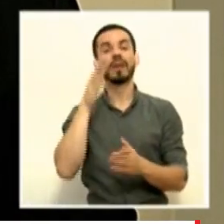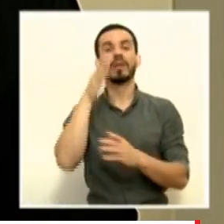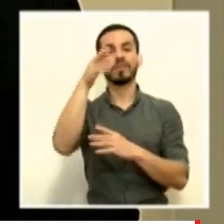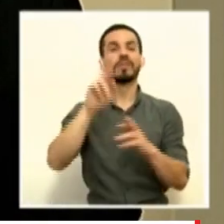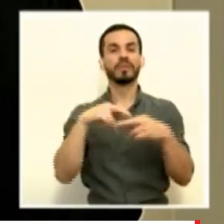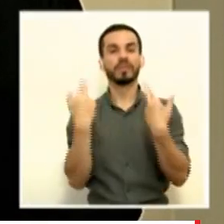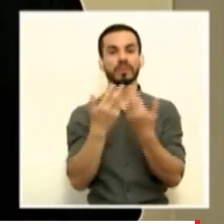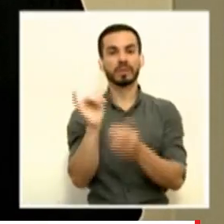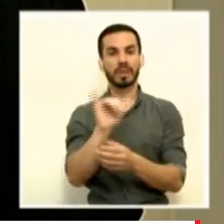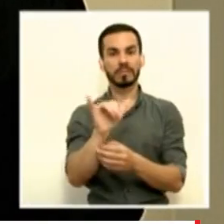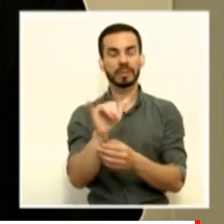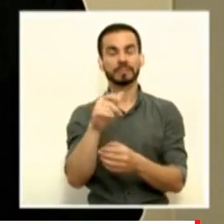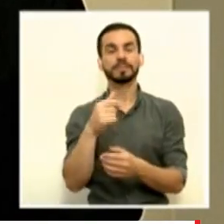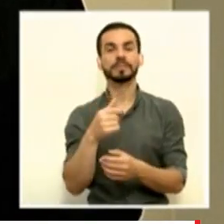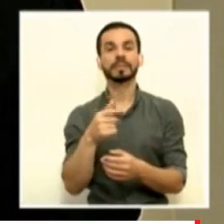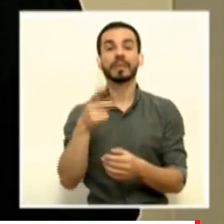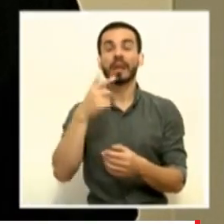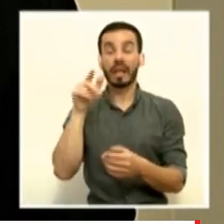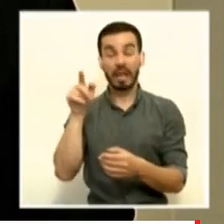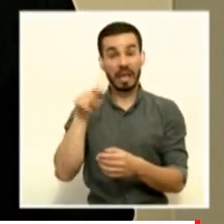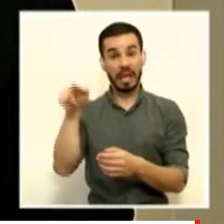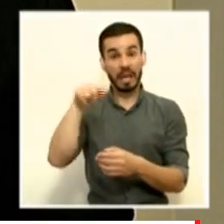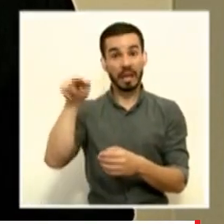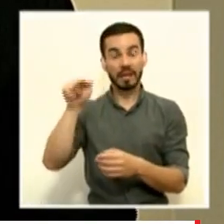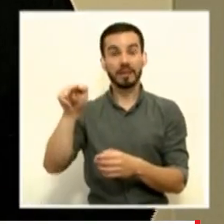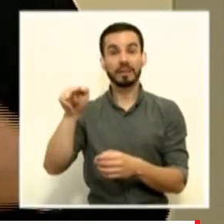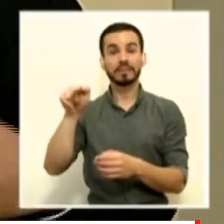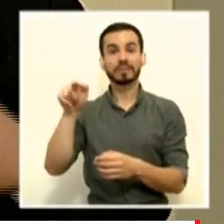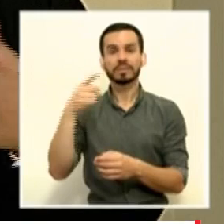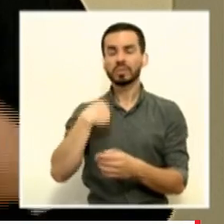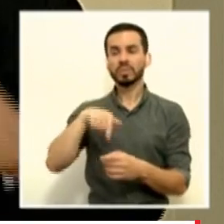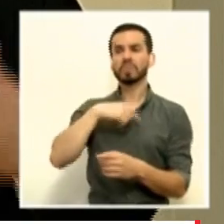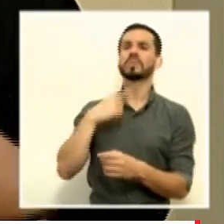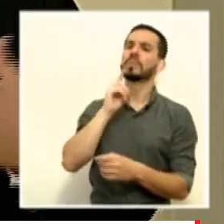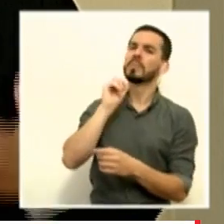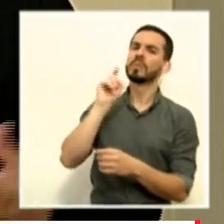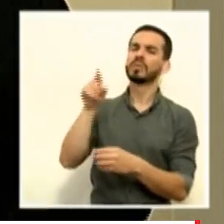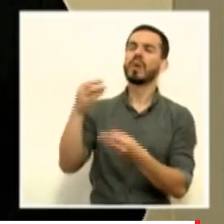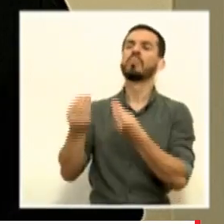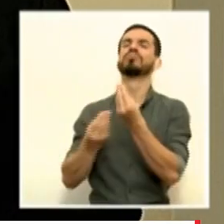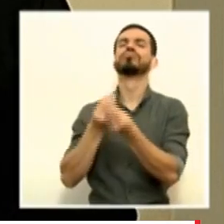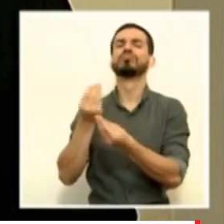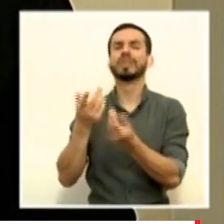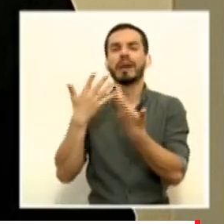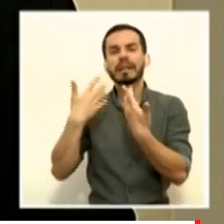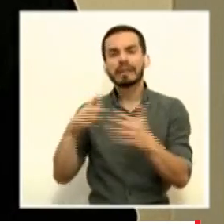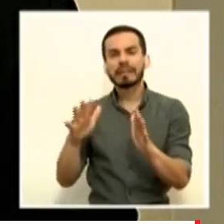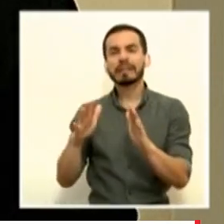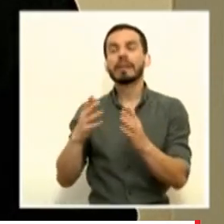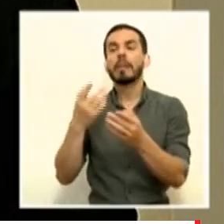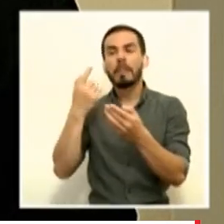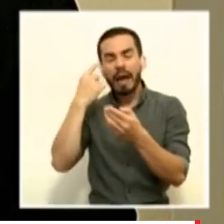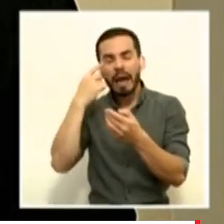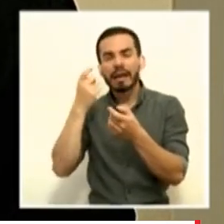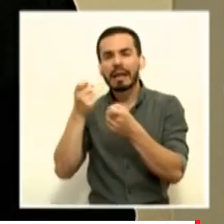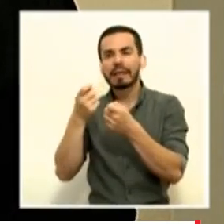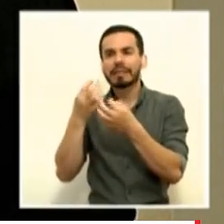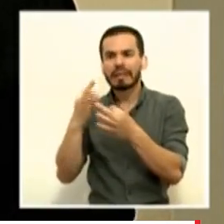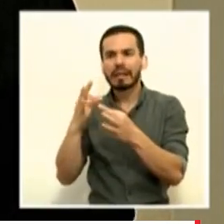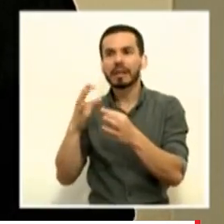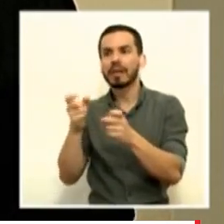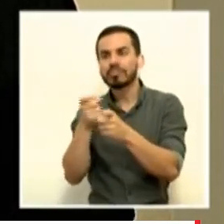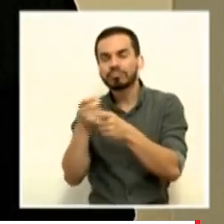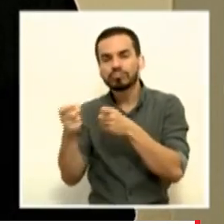la reunión, y ellos, les preguntamos que cómo han hecho para tratar de contener la